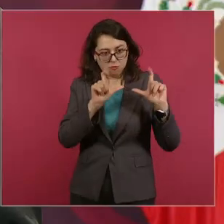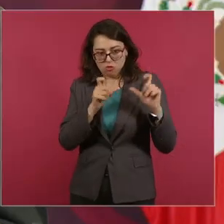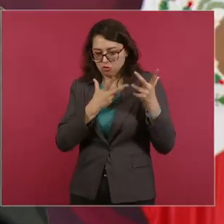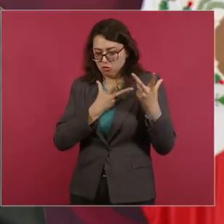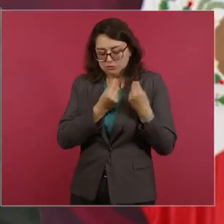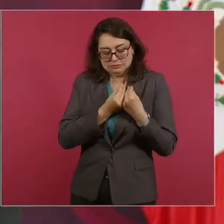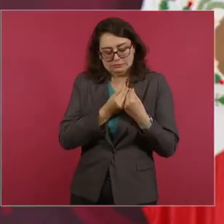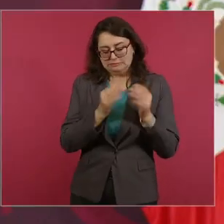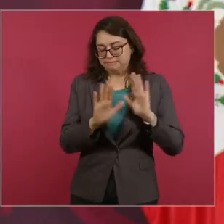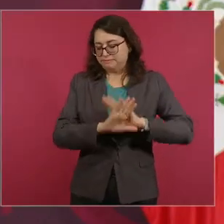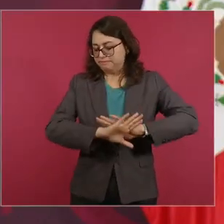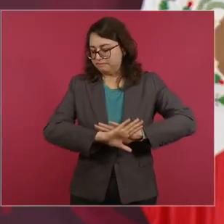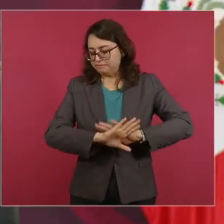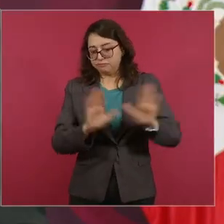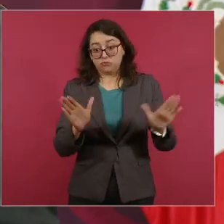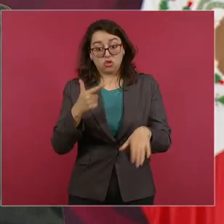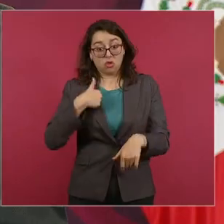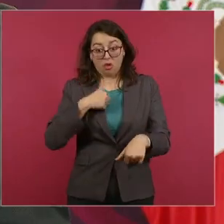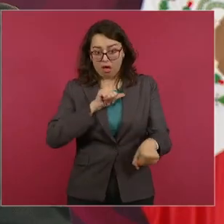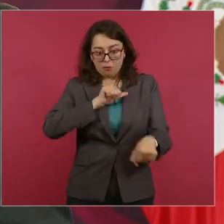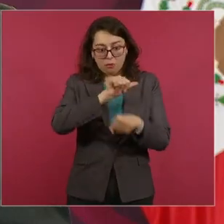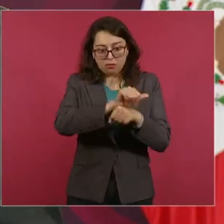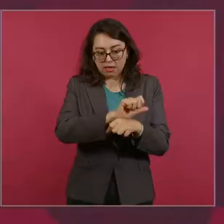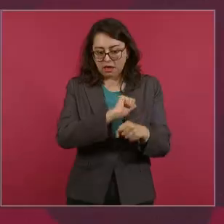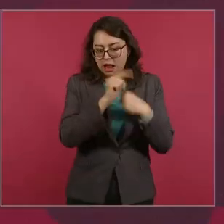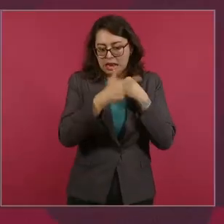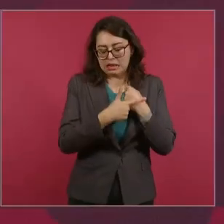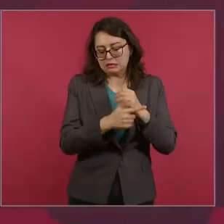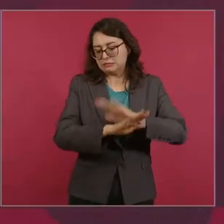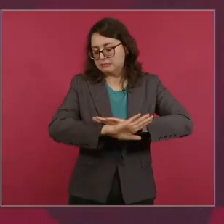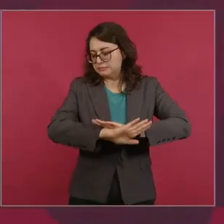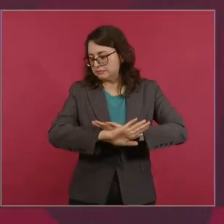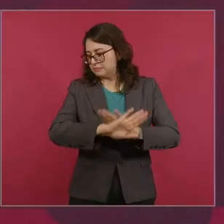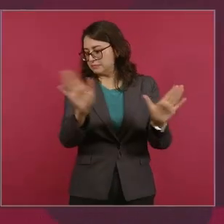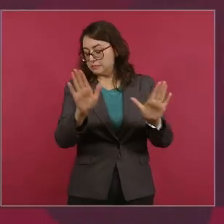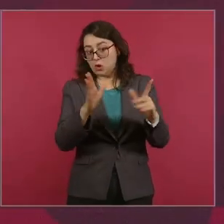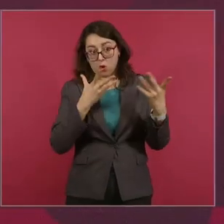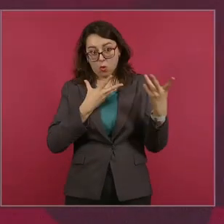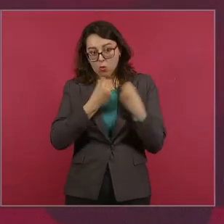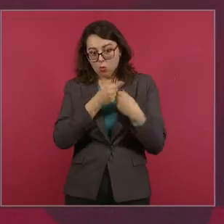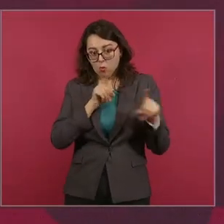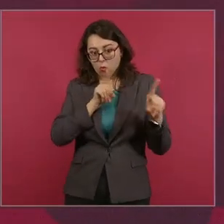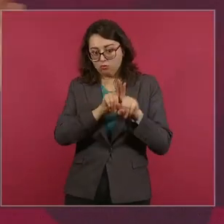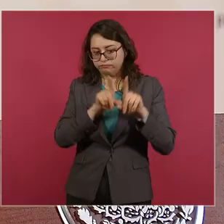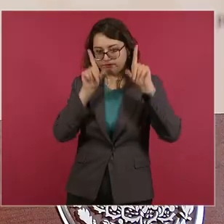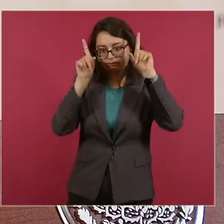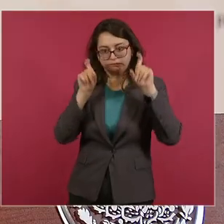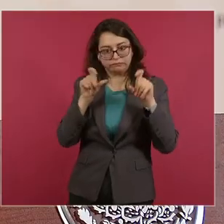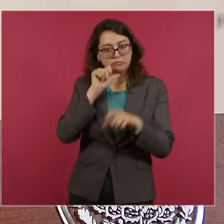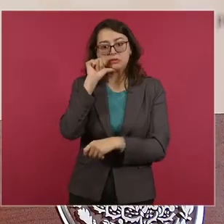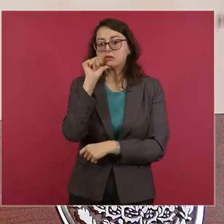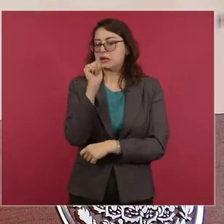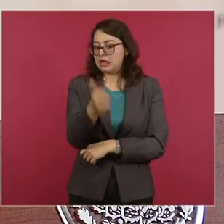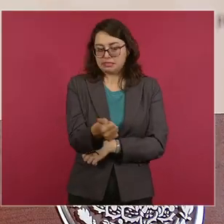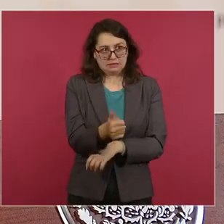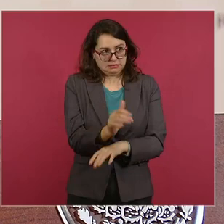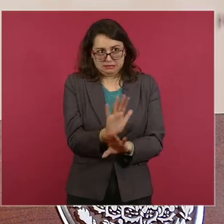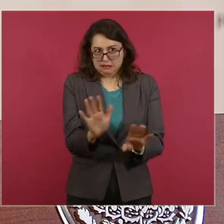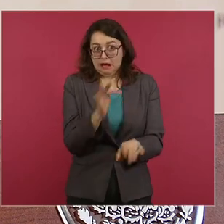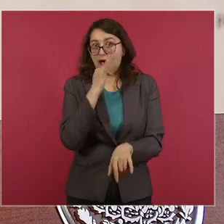yo no voy a ir a buscarla para tomarme una foto este